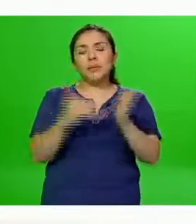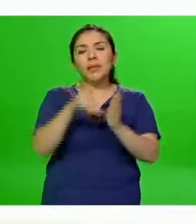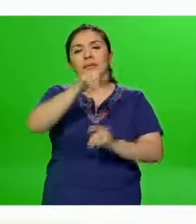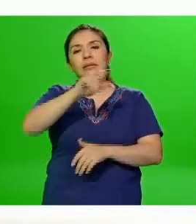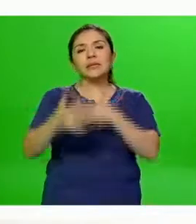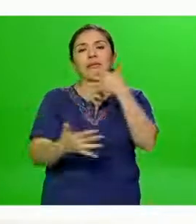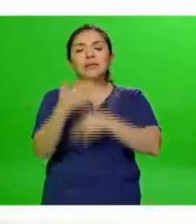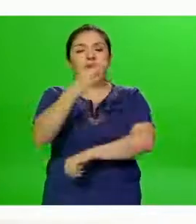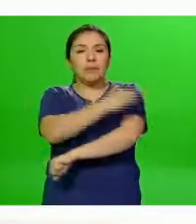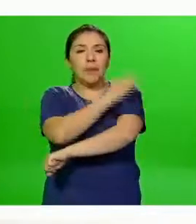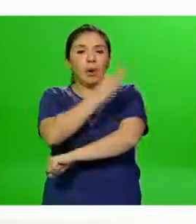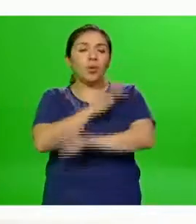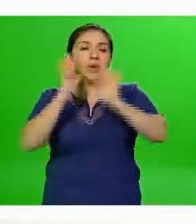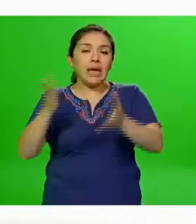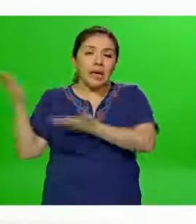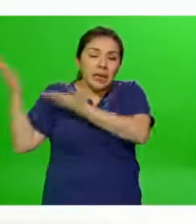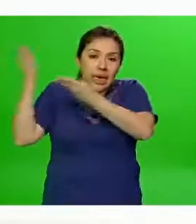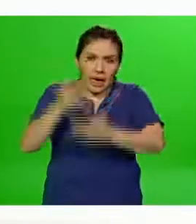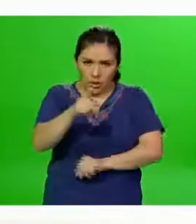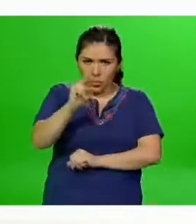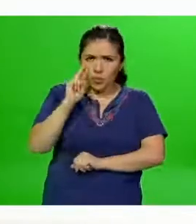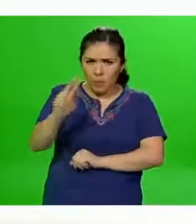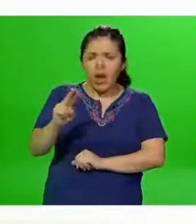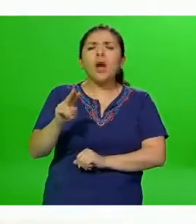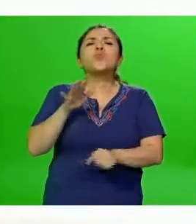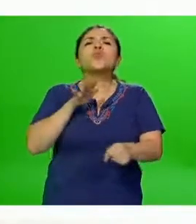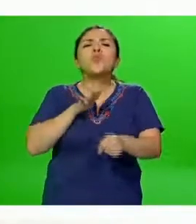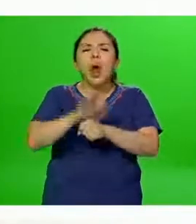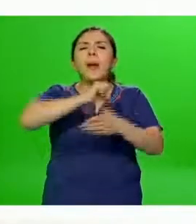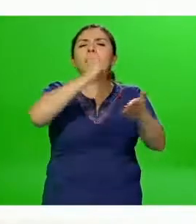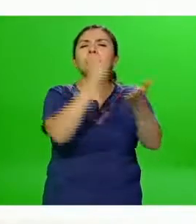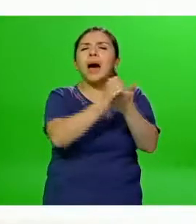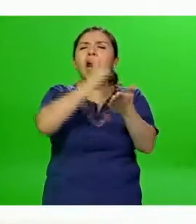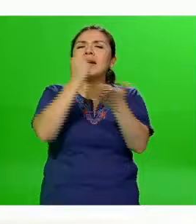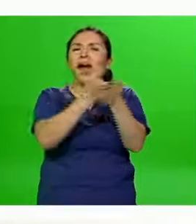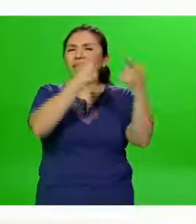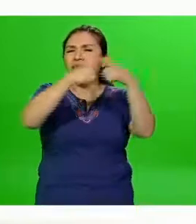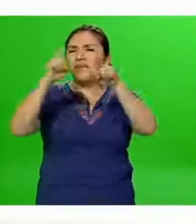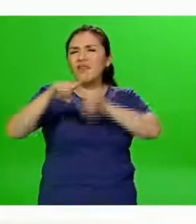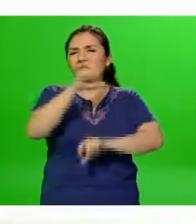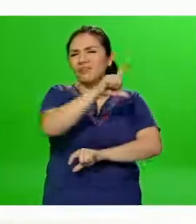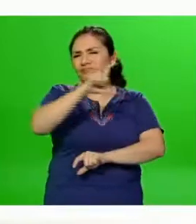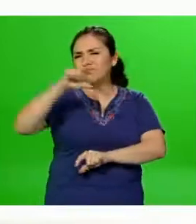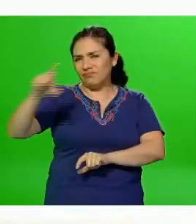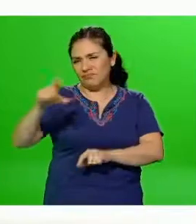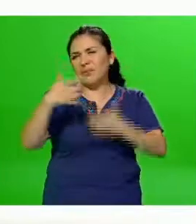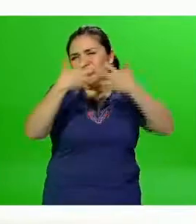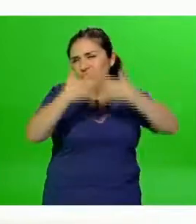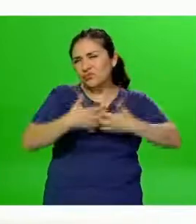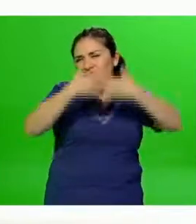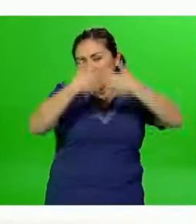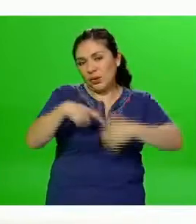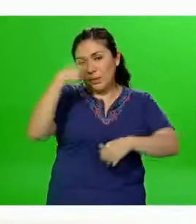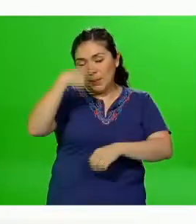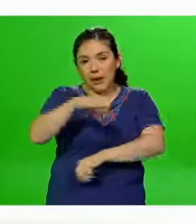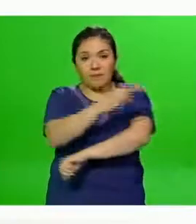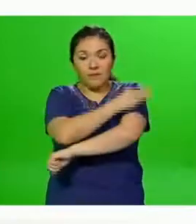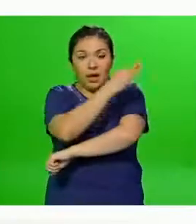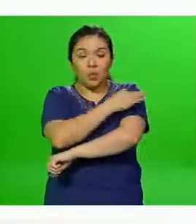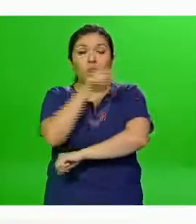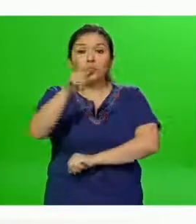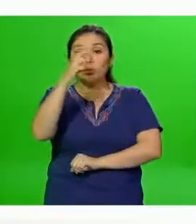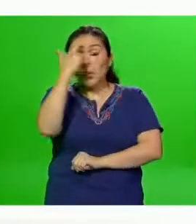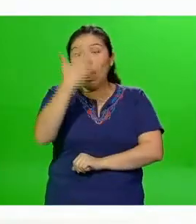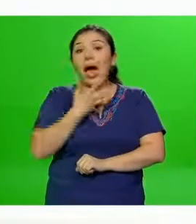33.469.715 dosis que han arribado. Pueden ver ustedes la distribución en cada uno de los tipos y fabricantes o marcas de vacuna, recordando que